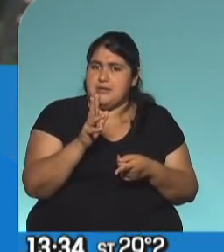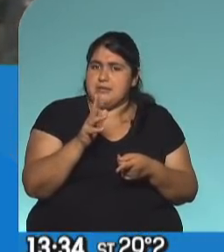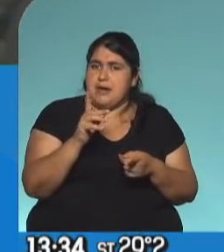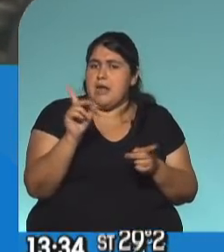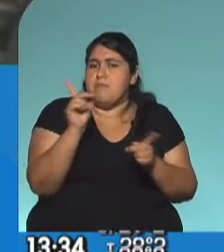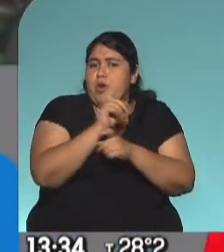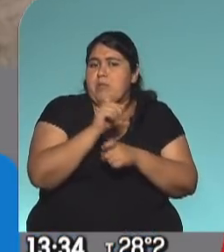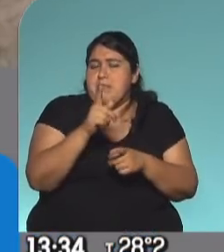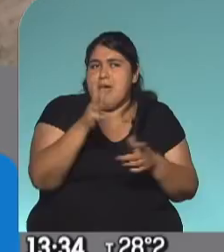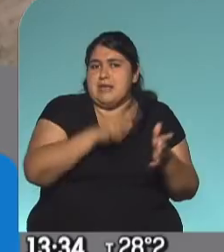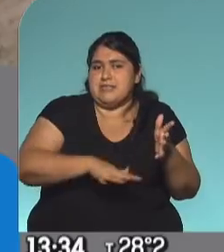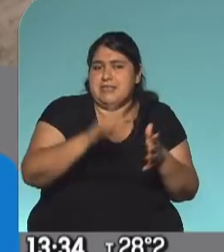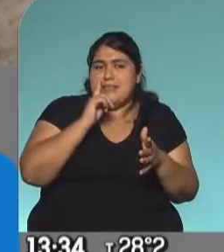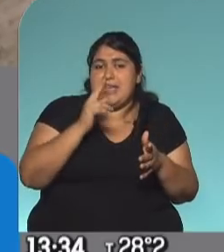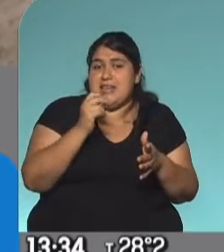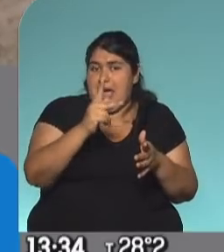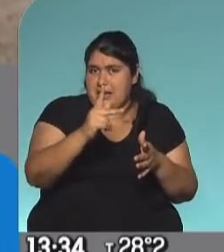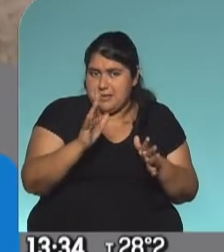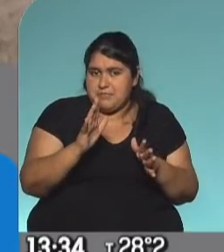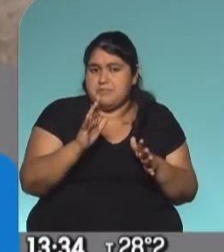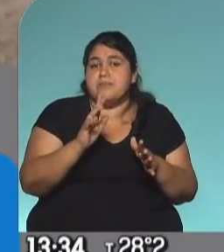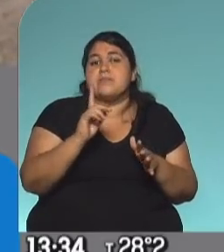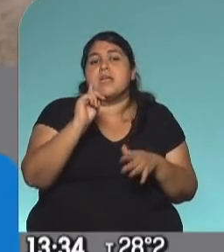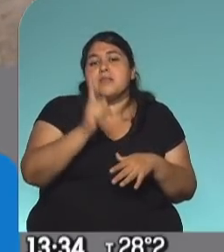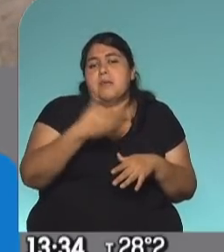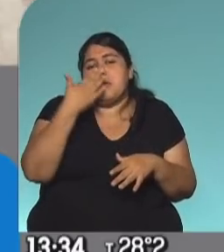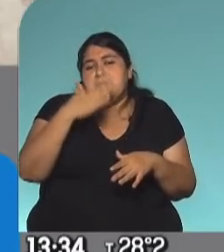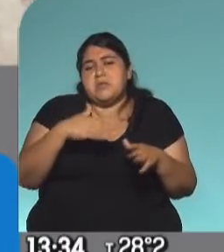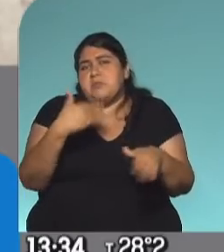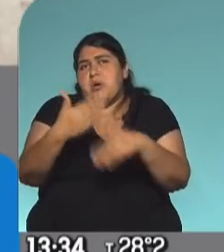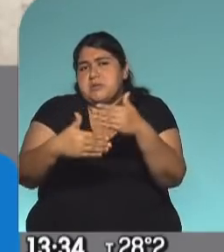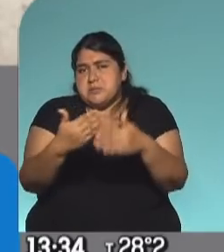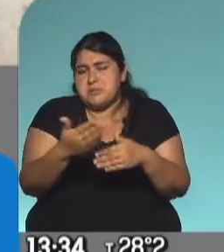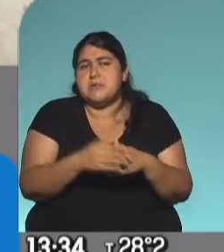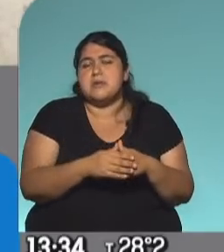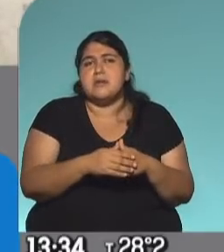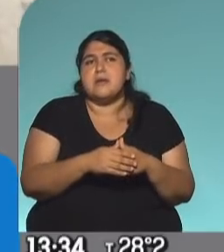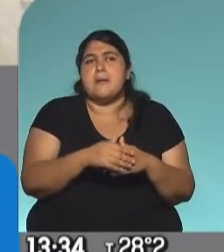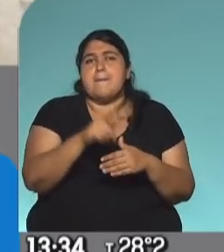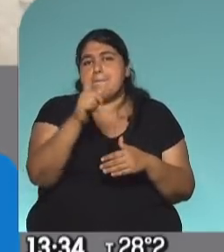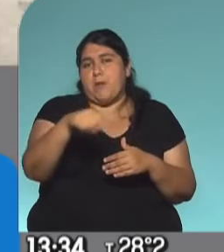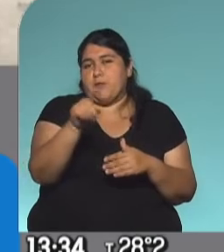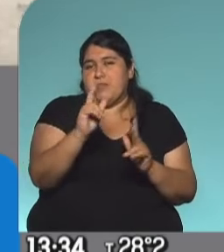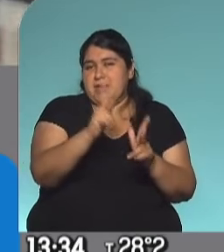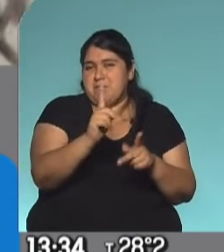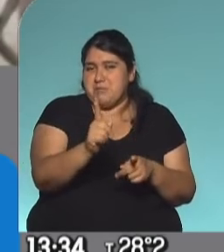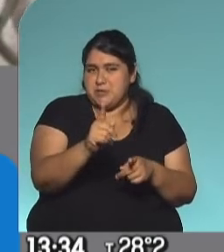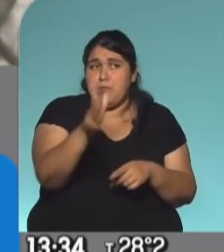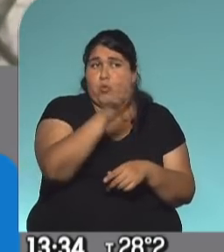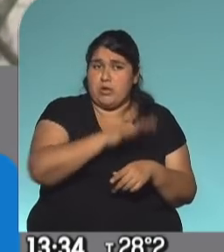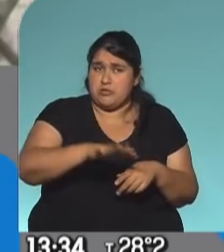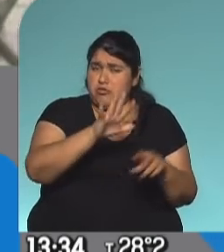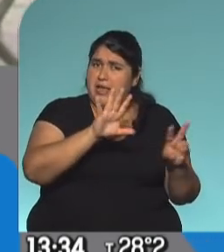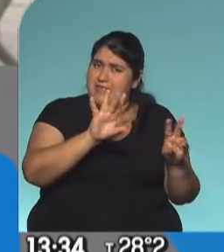ayatolá de Irak chiita, y después, pues sí, después se va al Kurdistán, que como bien ustedes lo dijeron, es una zona